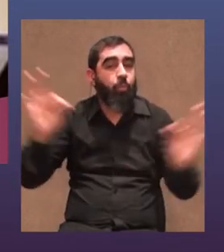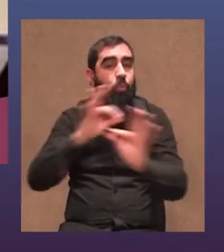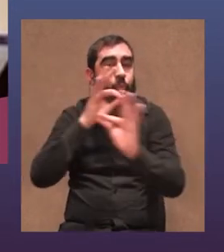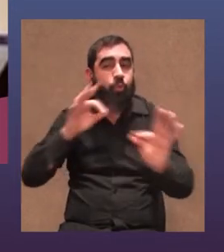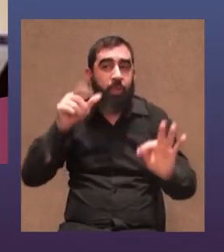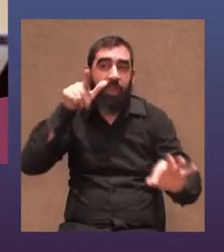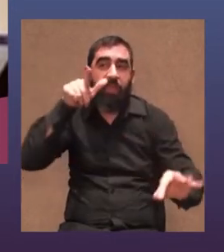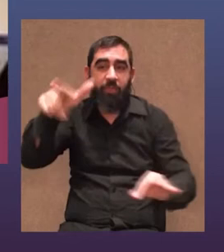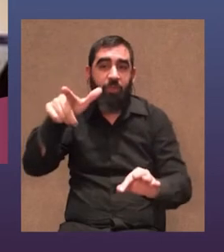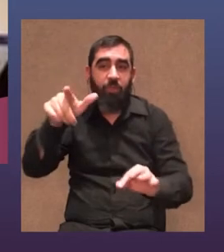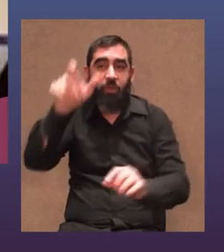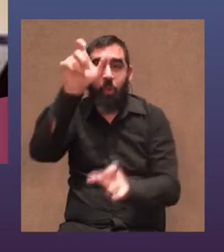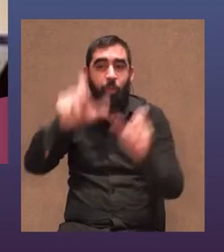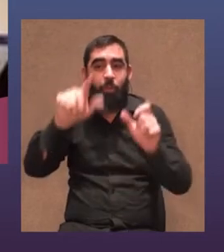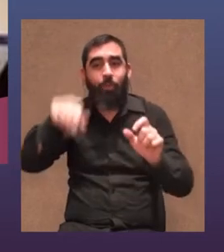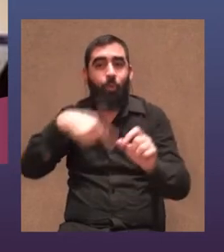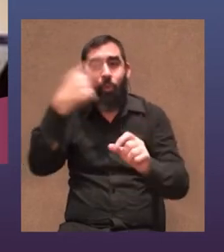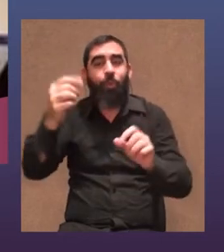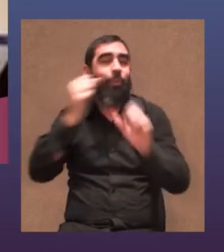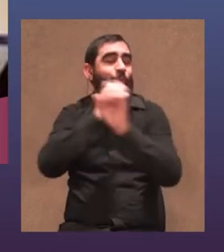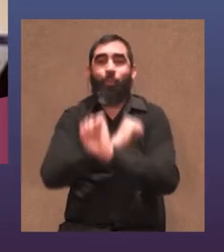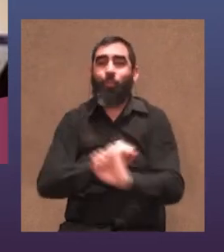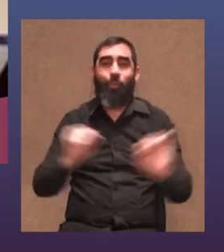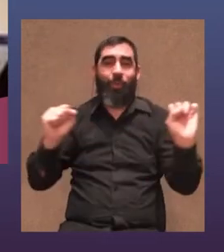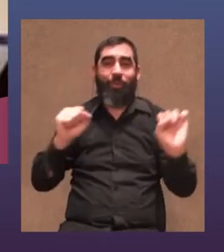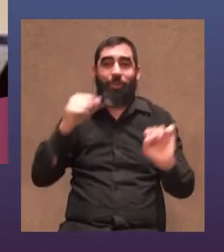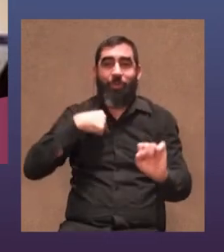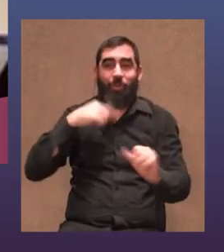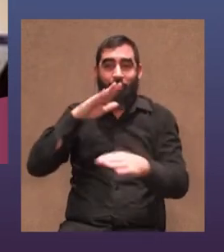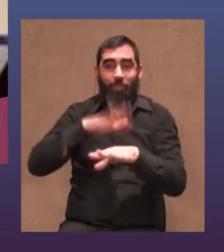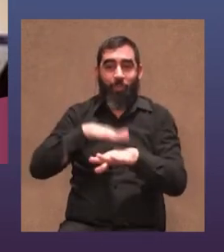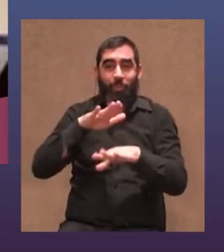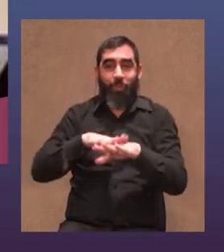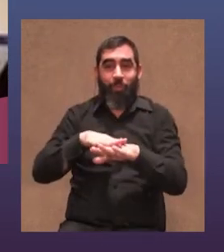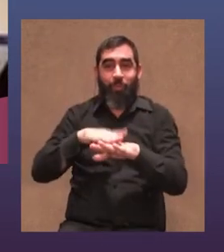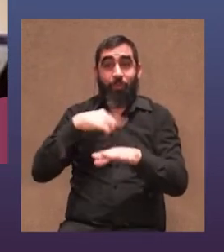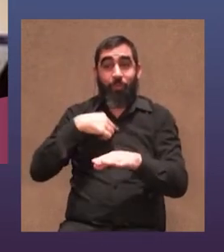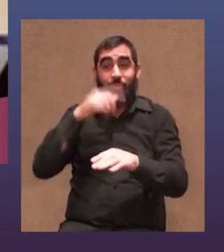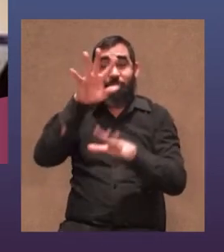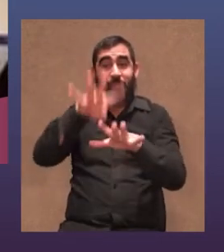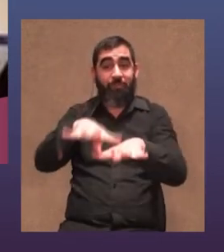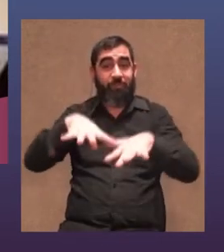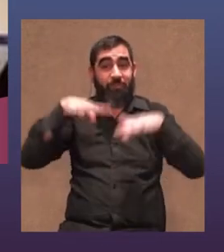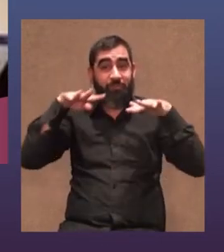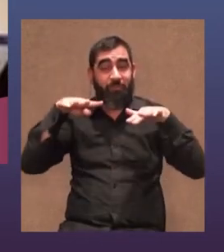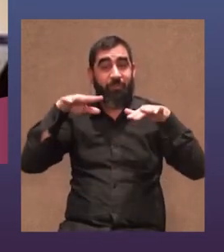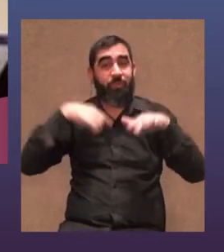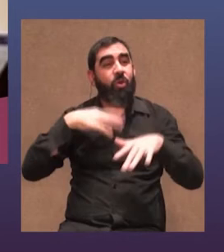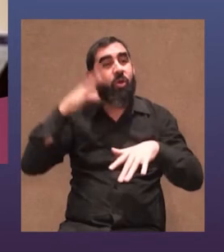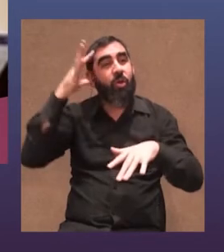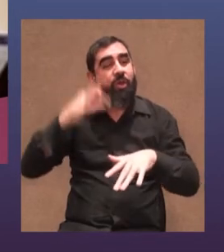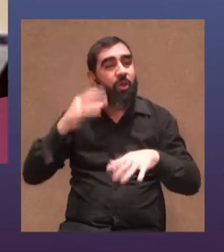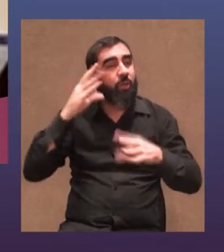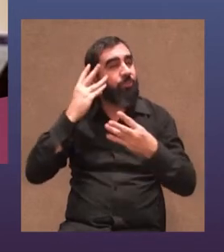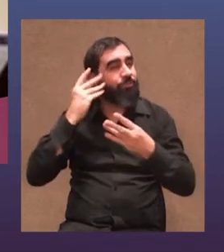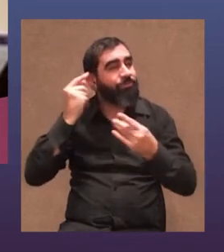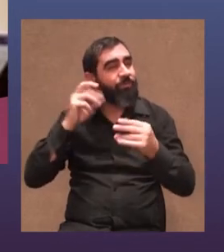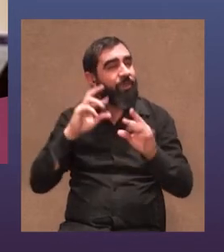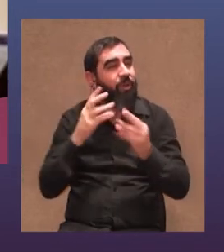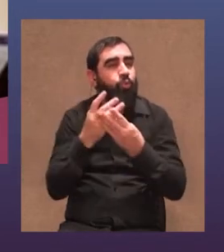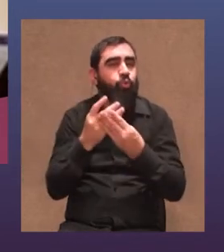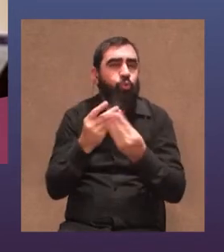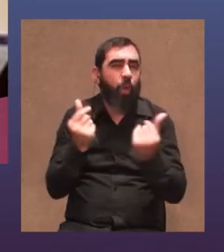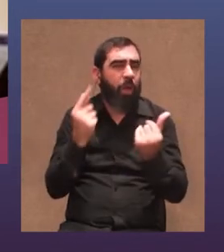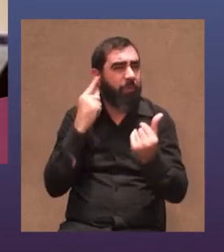vivo desde un lugar que nadie más puede escucharla. Totalmente. O sea, cuando yo estoy en el público y escucho, siempre me parece que todo suena suavecito, pero ¿por qué tocan